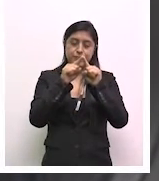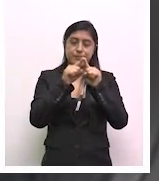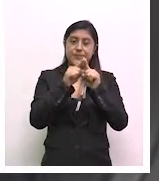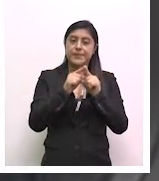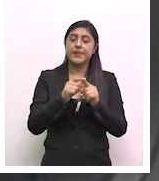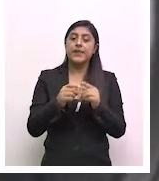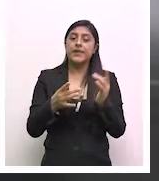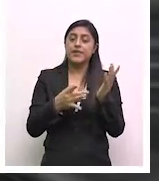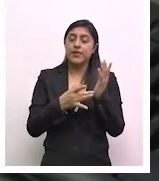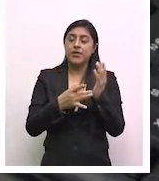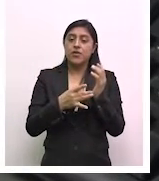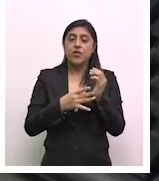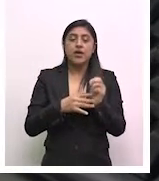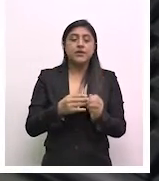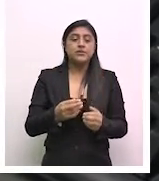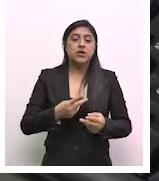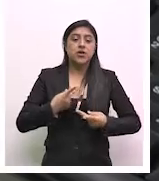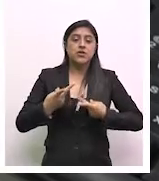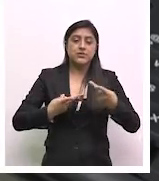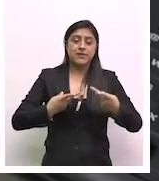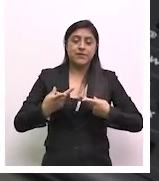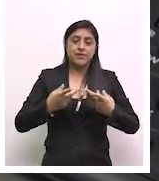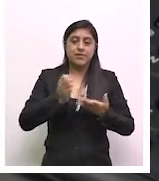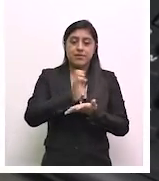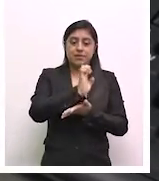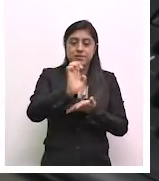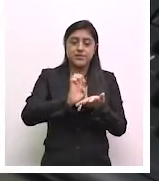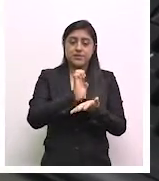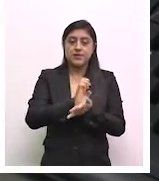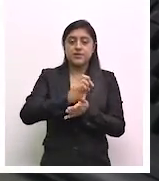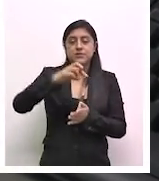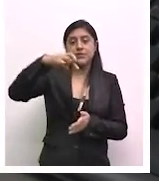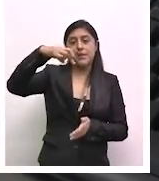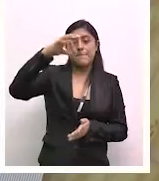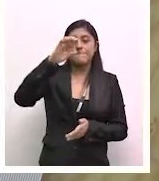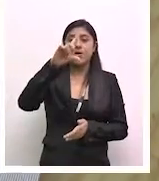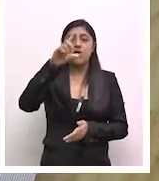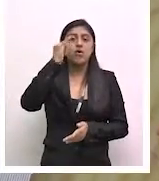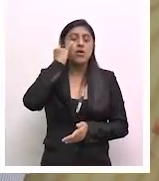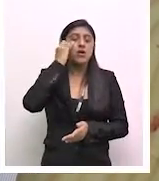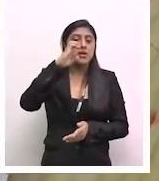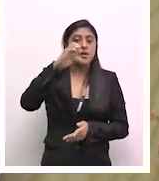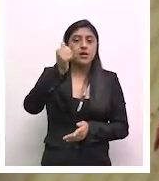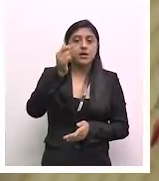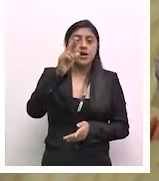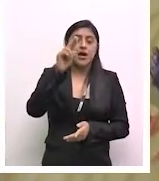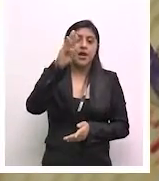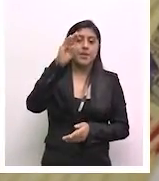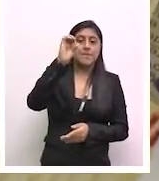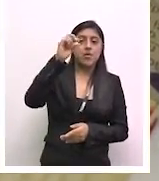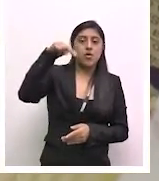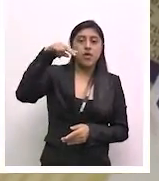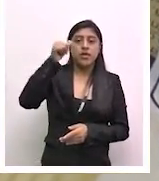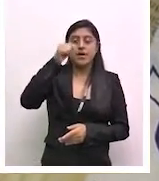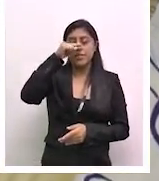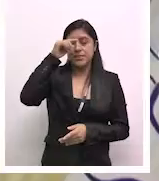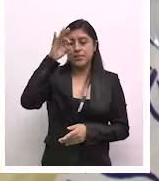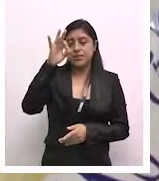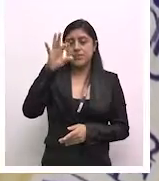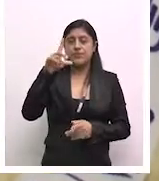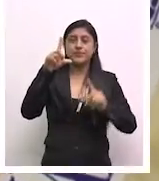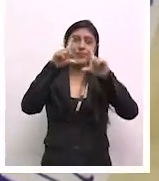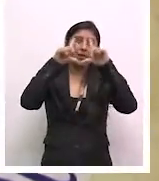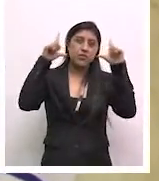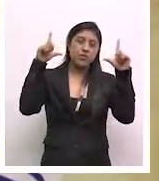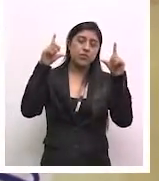utiliza a nivel comercial, porque se les proporciona solo a los gobiernos. Está compuesto por varias capas de policarbonato, la tinta es